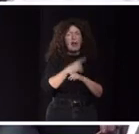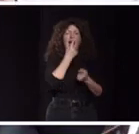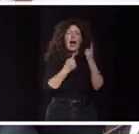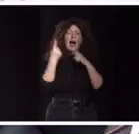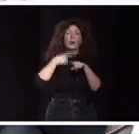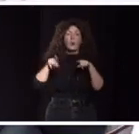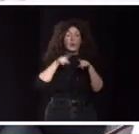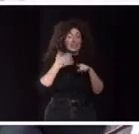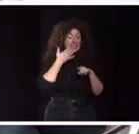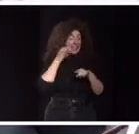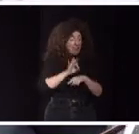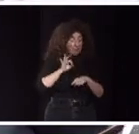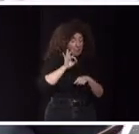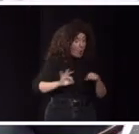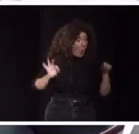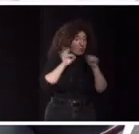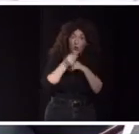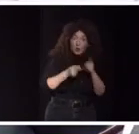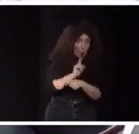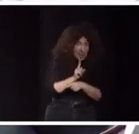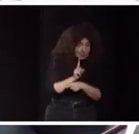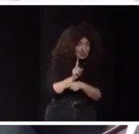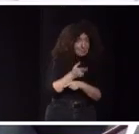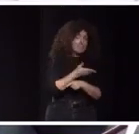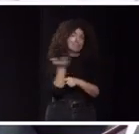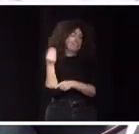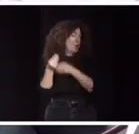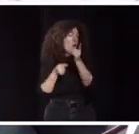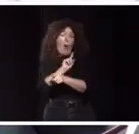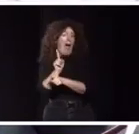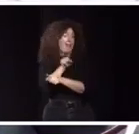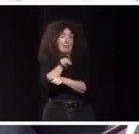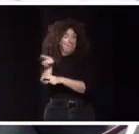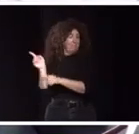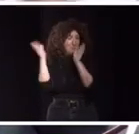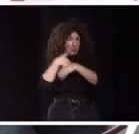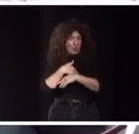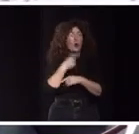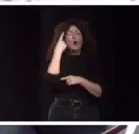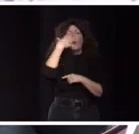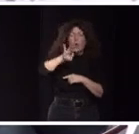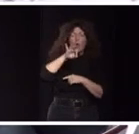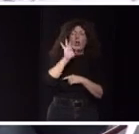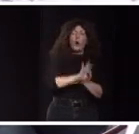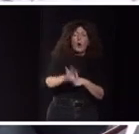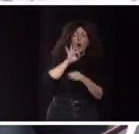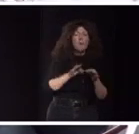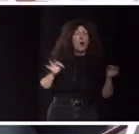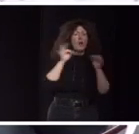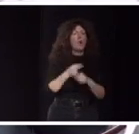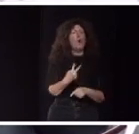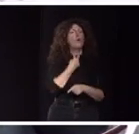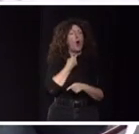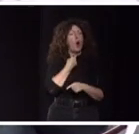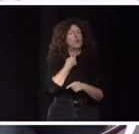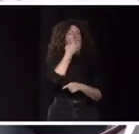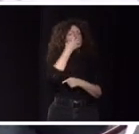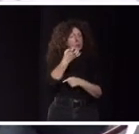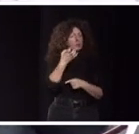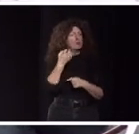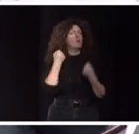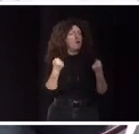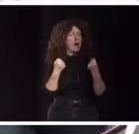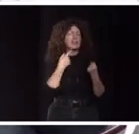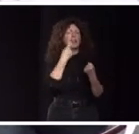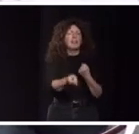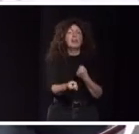que si no las hace Podemos, no las hace nadie. Solo Podemos ha alzado la voz desde el primer momento para decir